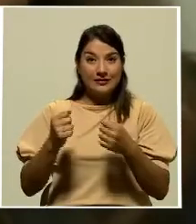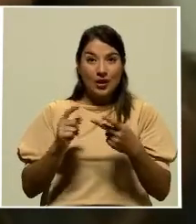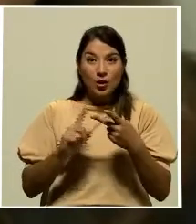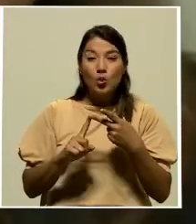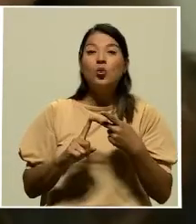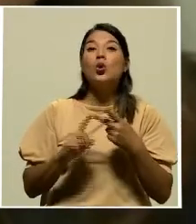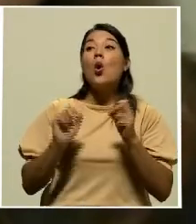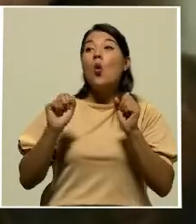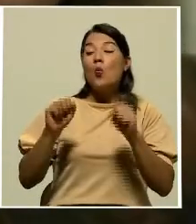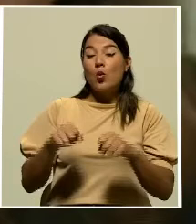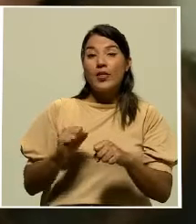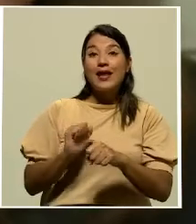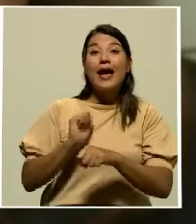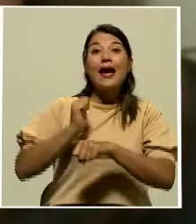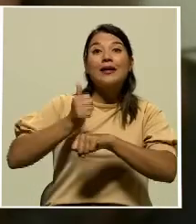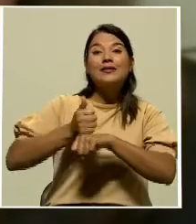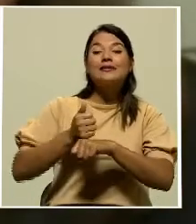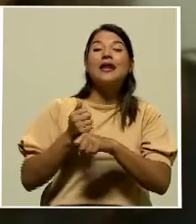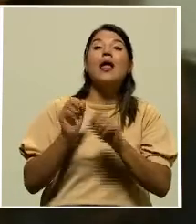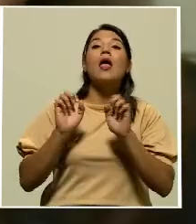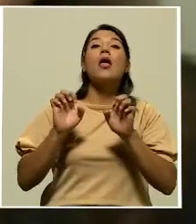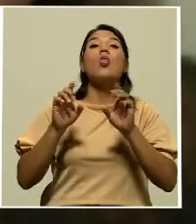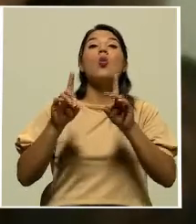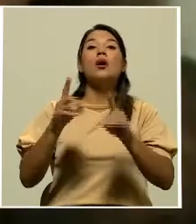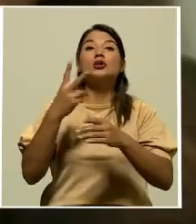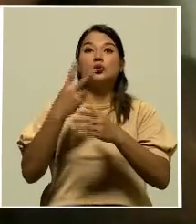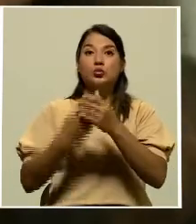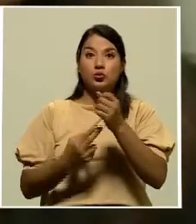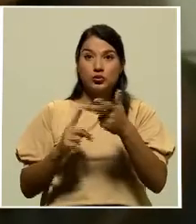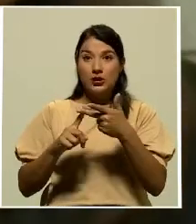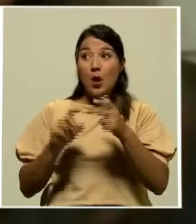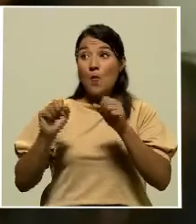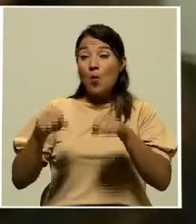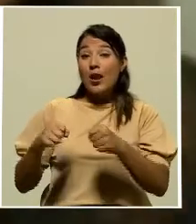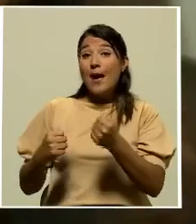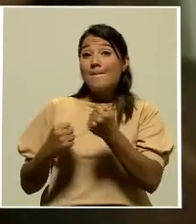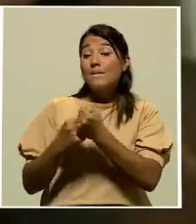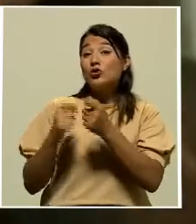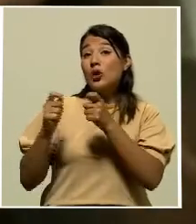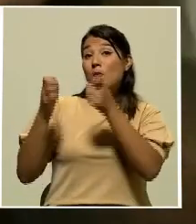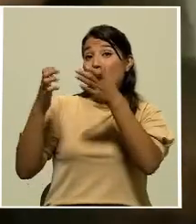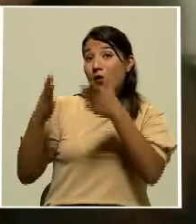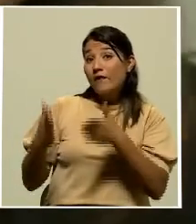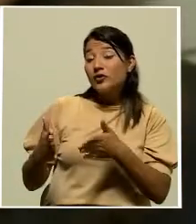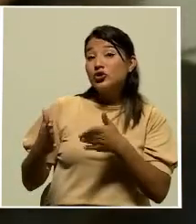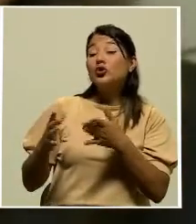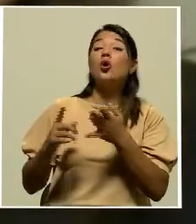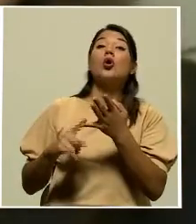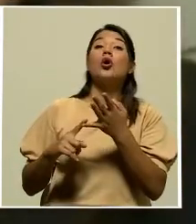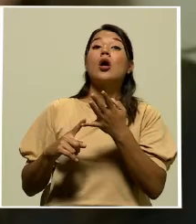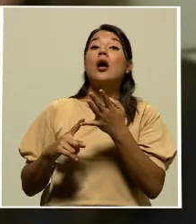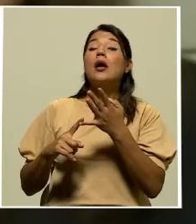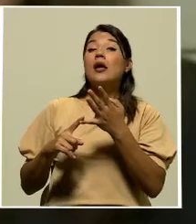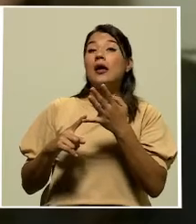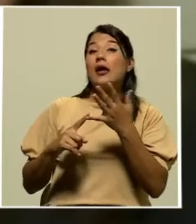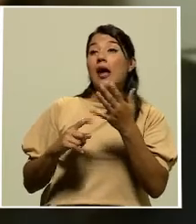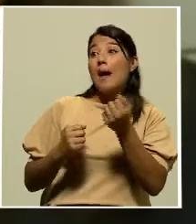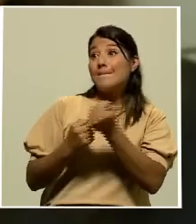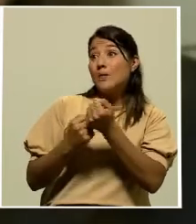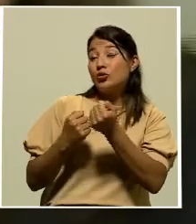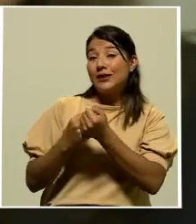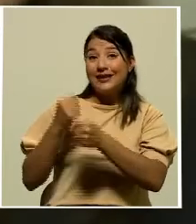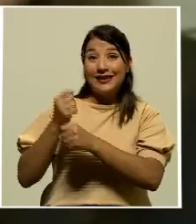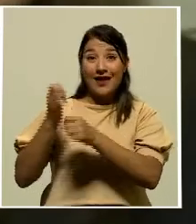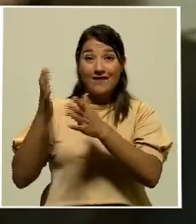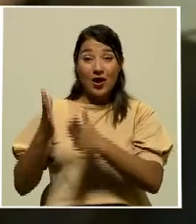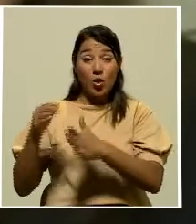educación combinada, digital, presencial, apoyar a los maestros, apoyar al personal de educación, apoyar a los niños